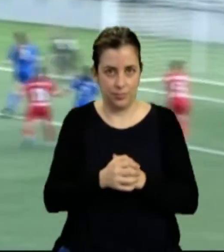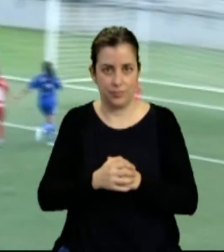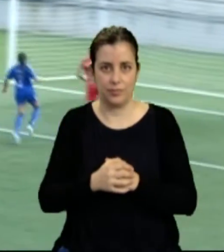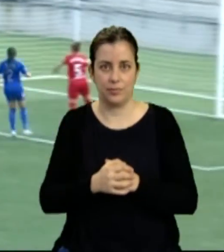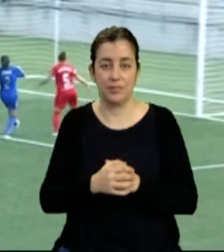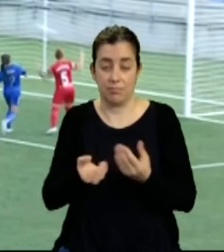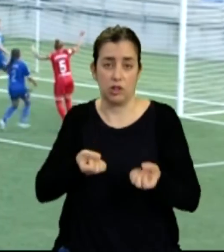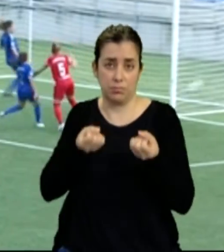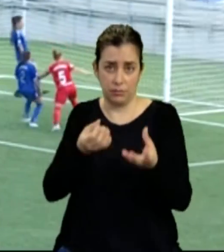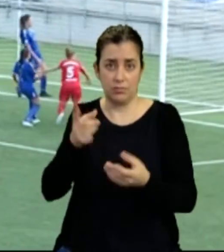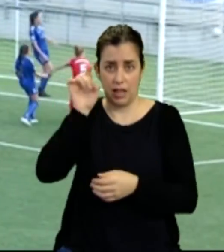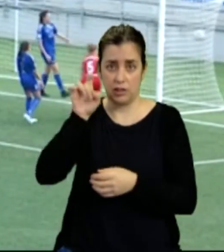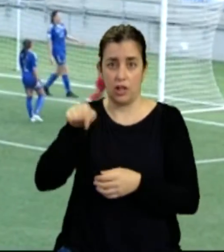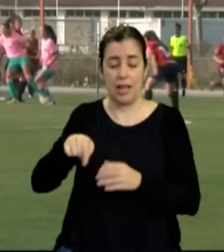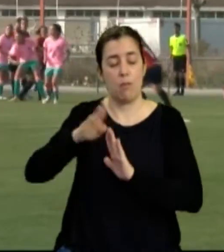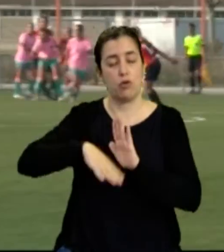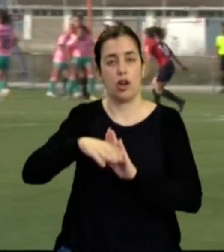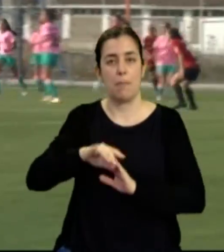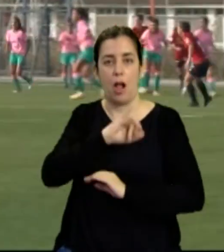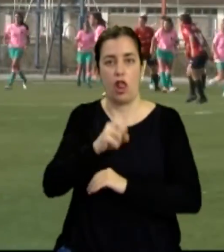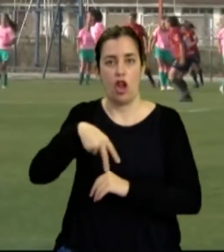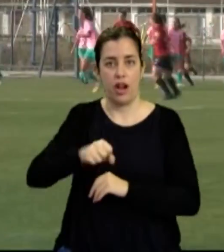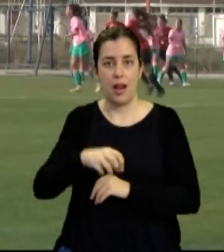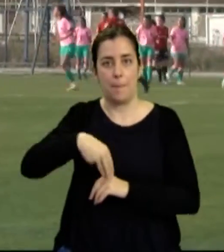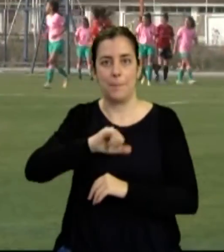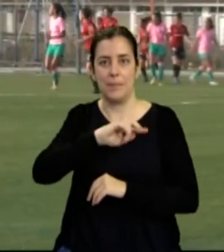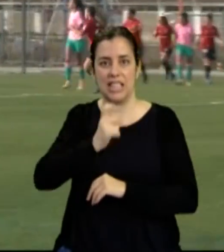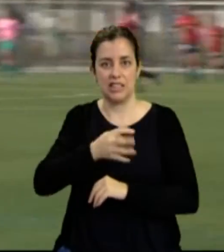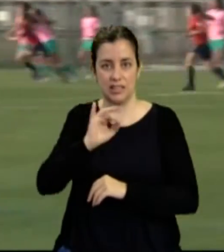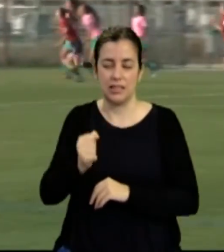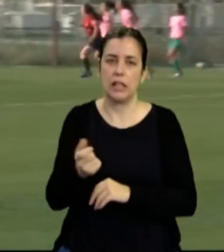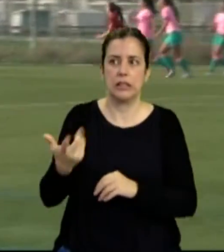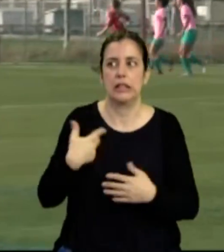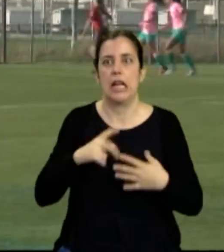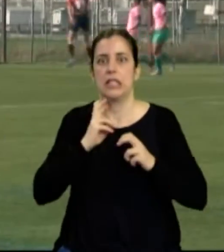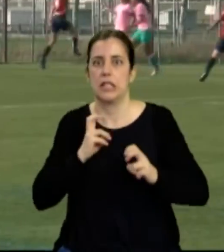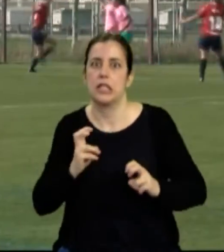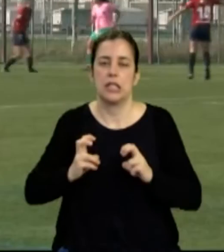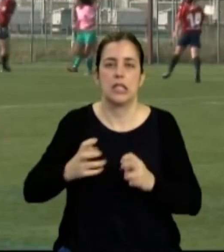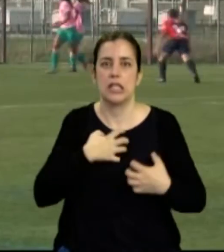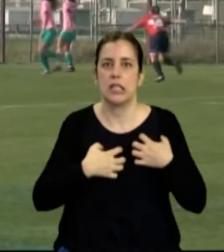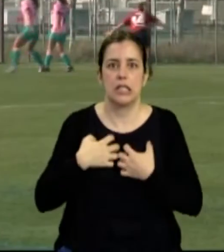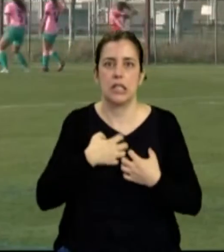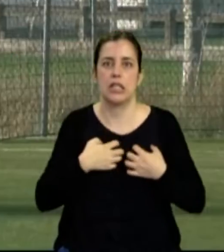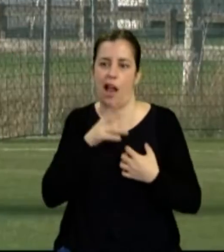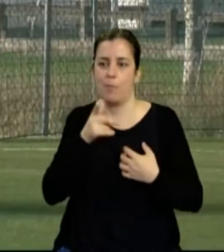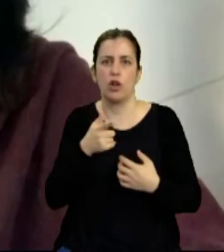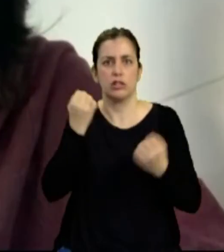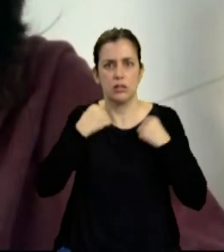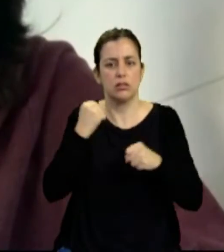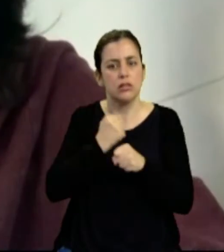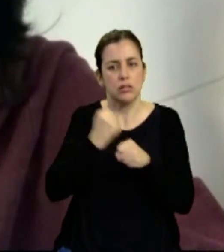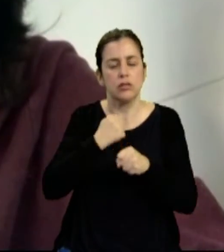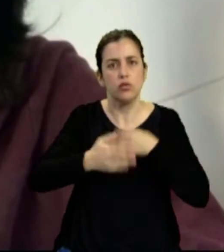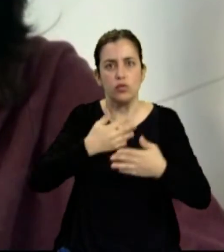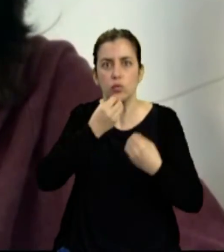entrenadora en el programa de esta casa zona mixta. Cacun Mainz no ocultaba la presión que planeaba sobre el equipo tras no haber refrendado el trabajo con resultados. Por mucho que tú lo